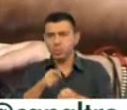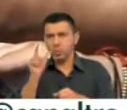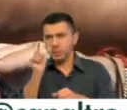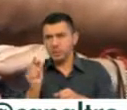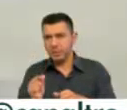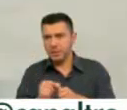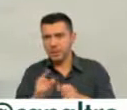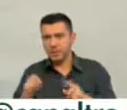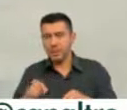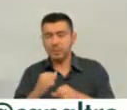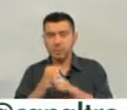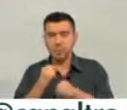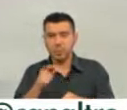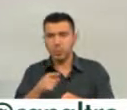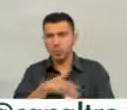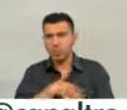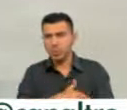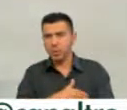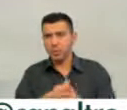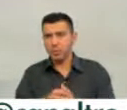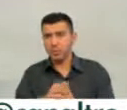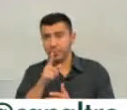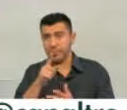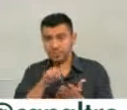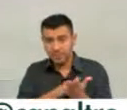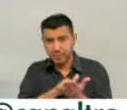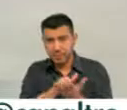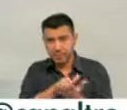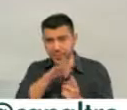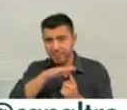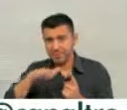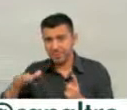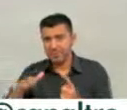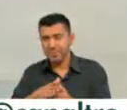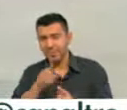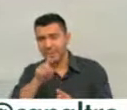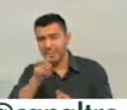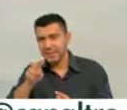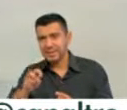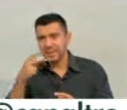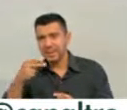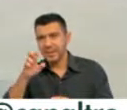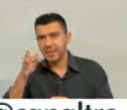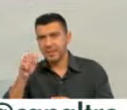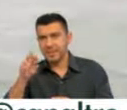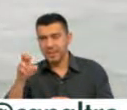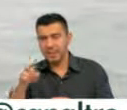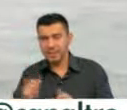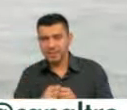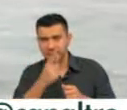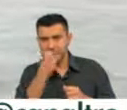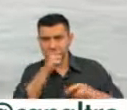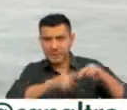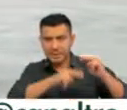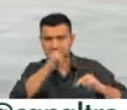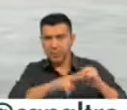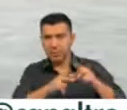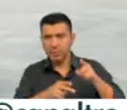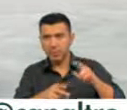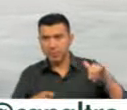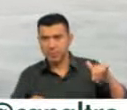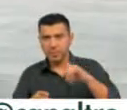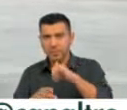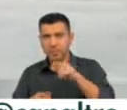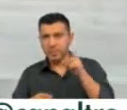bolívar este terminal aéreo se construye en un área de 67 hectáreas donde se adelantan los trabajos de reconstrucción de la pista por parte de la